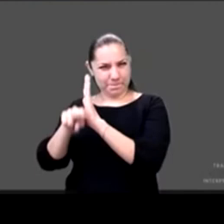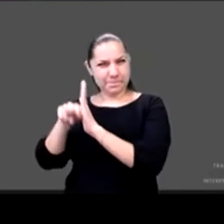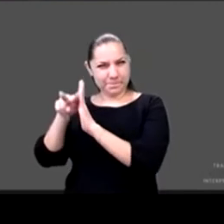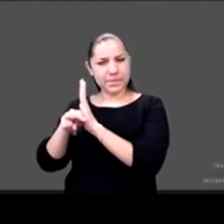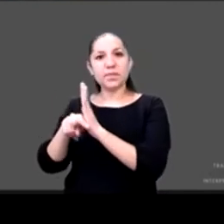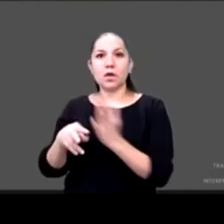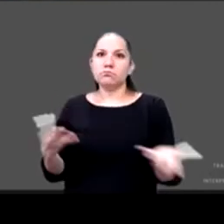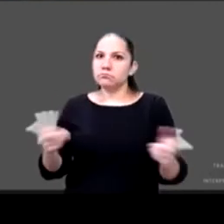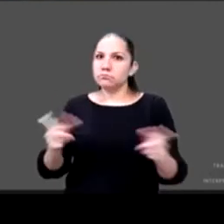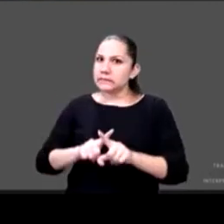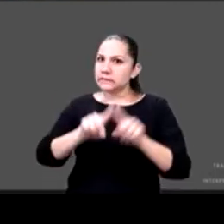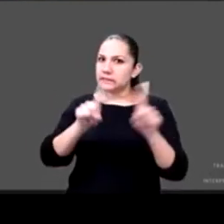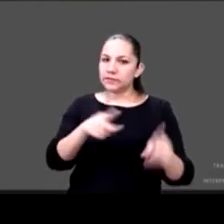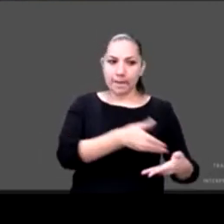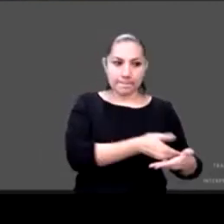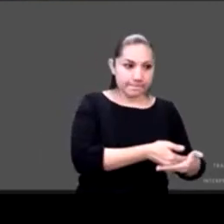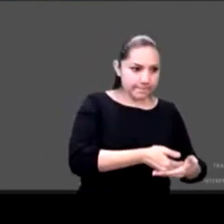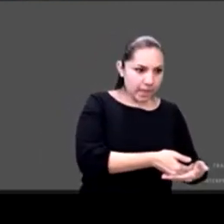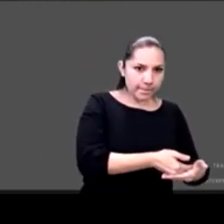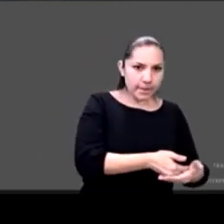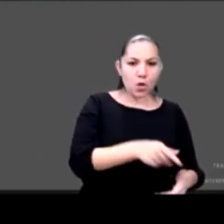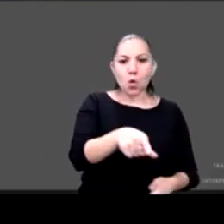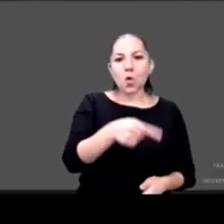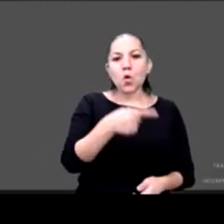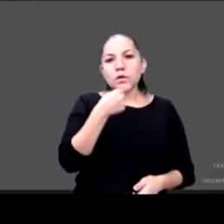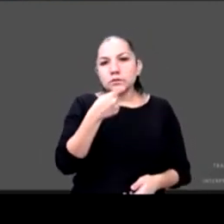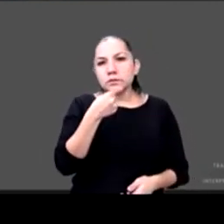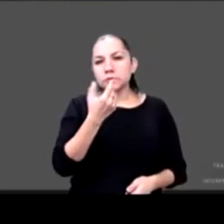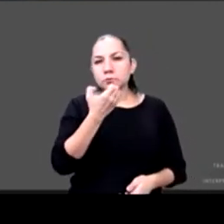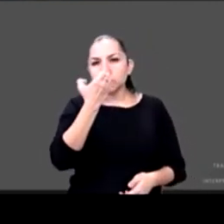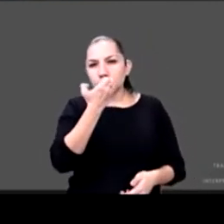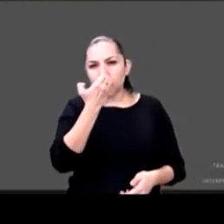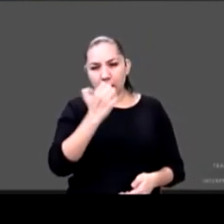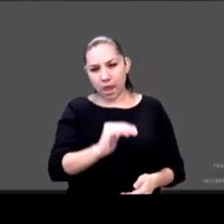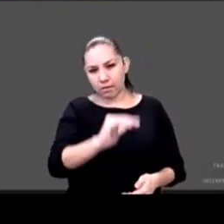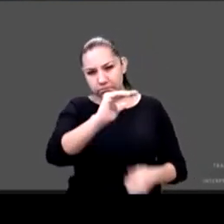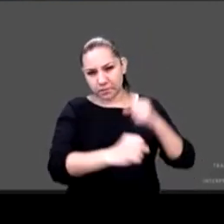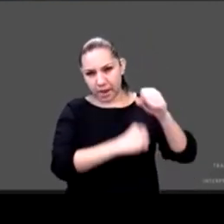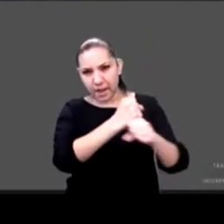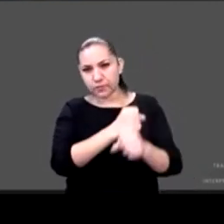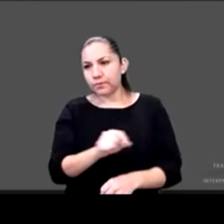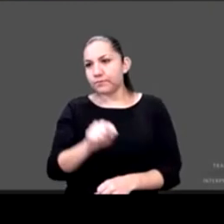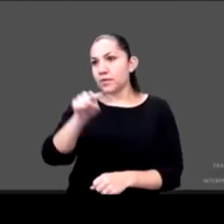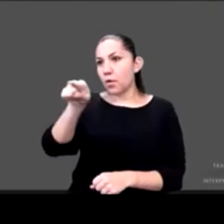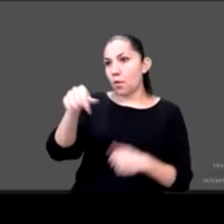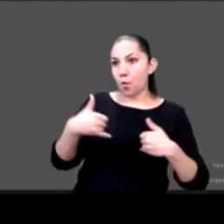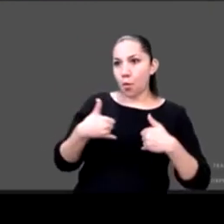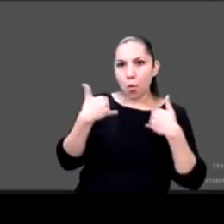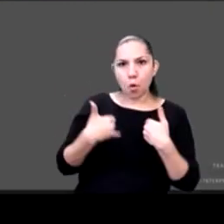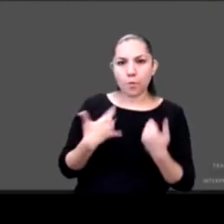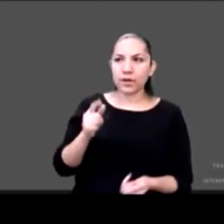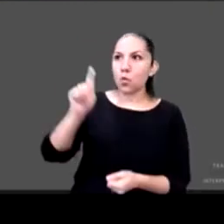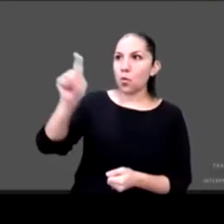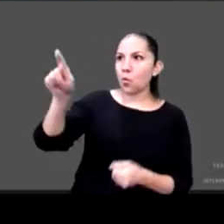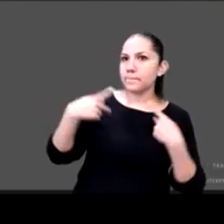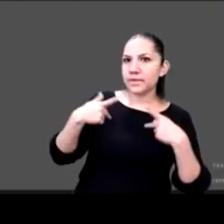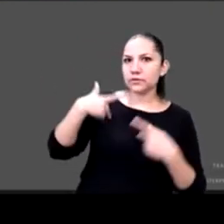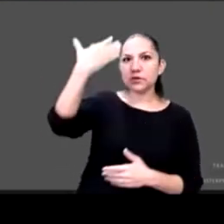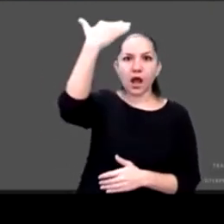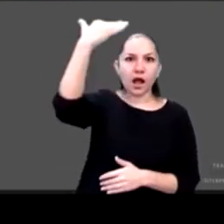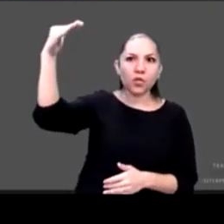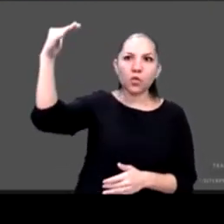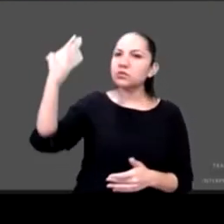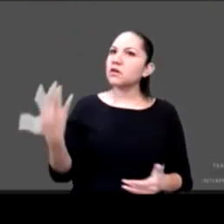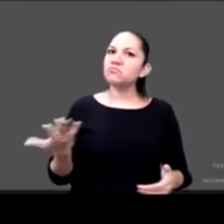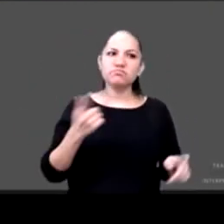escolar, a un adolescente, a un joven, las personas adultas. Es muy curioso, pero acá también, inclusive hasta tenemos que mandarnos chat estando en casa,